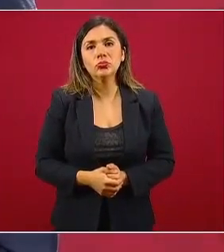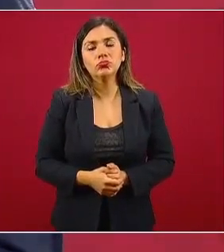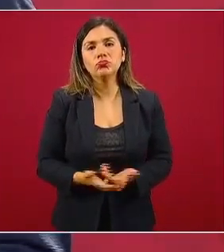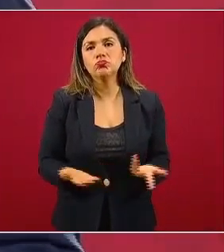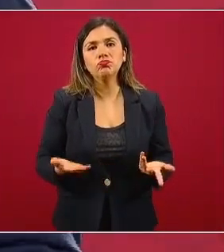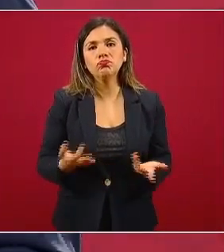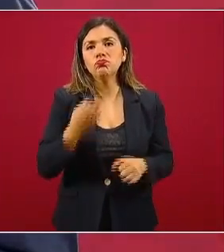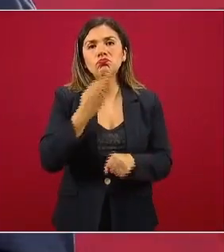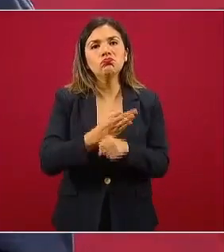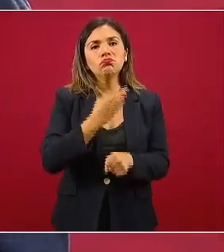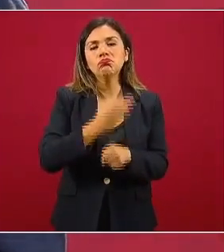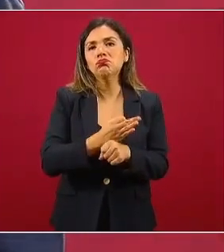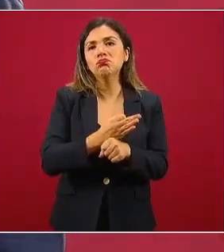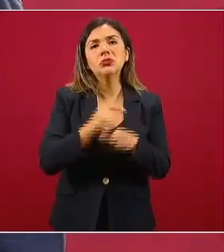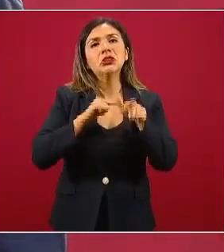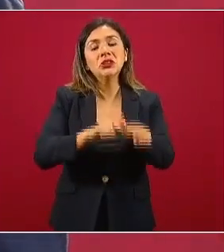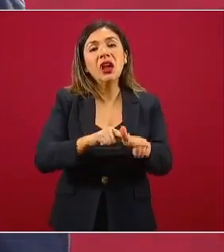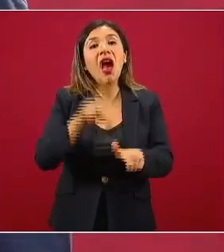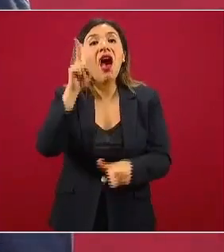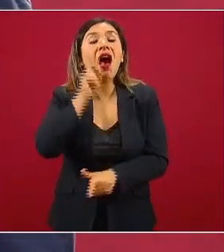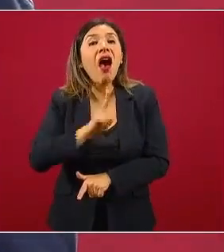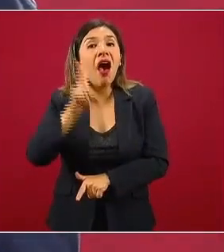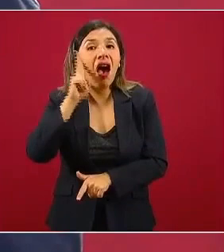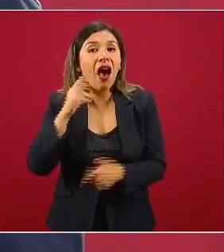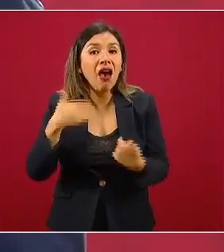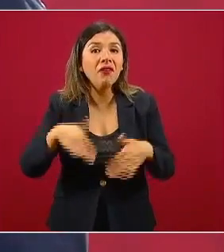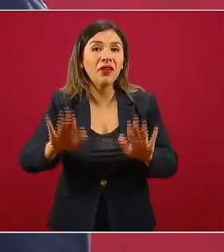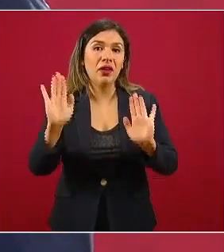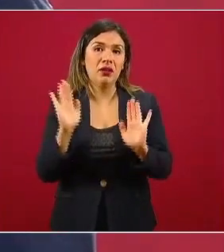está en veremos,